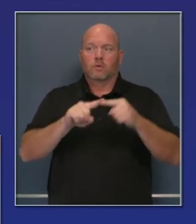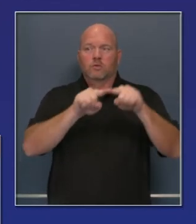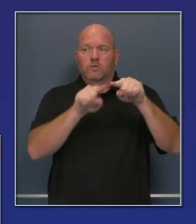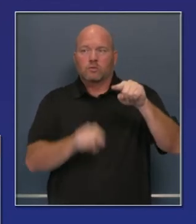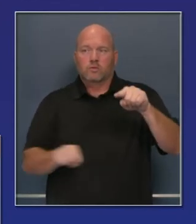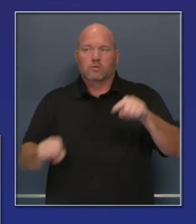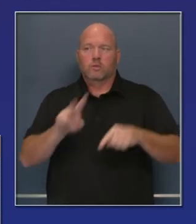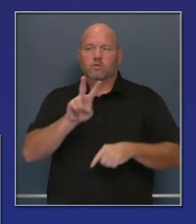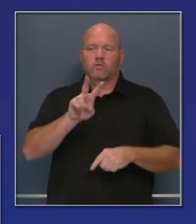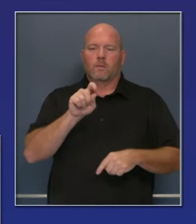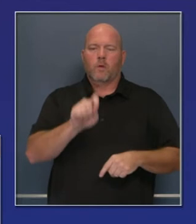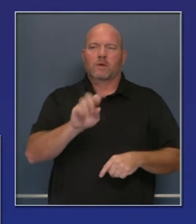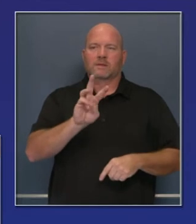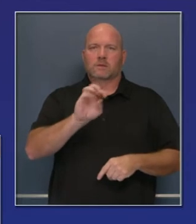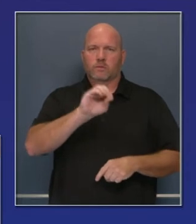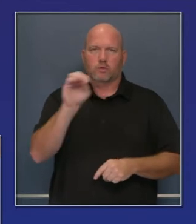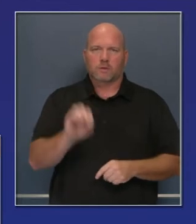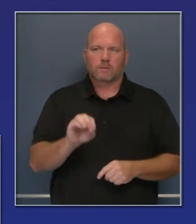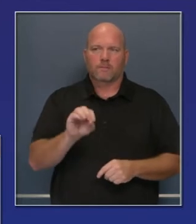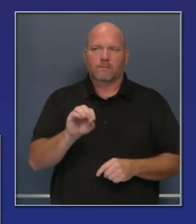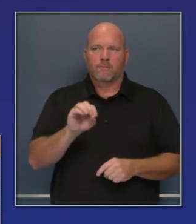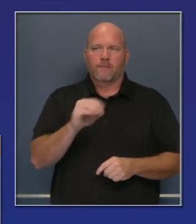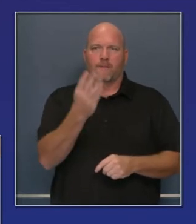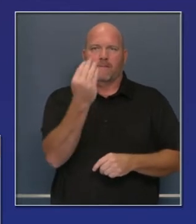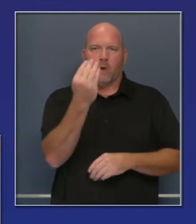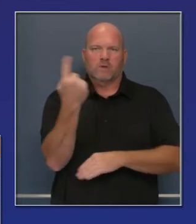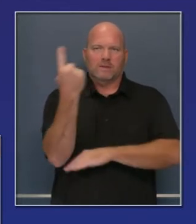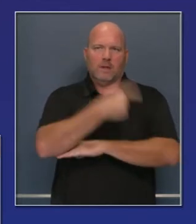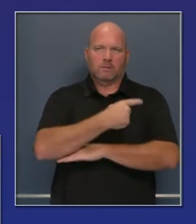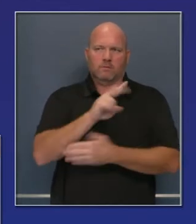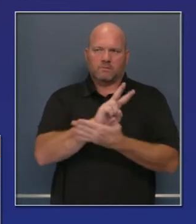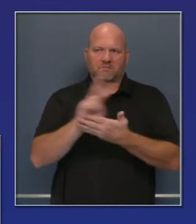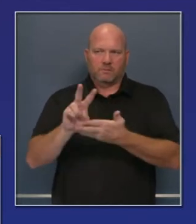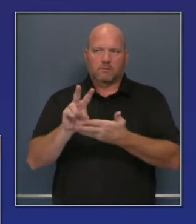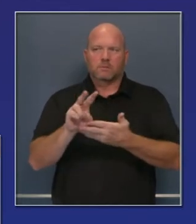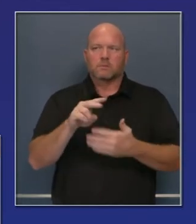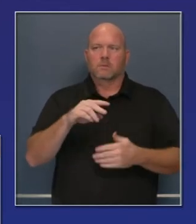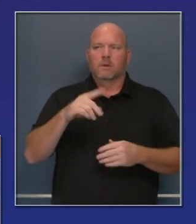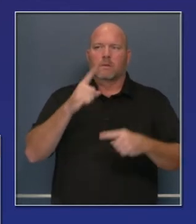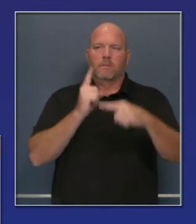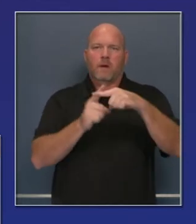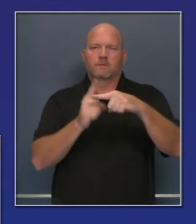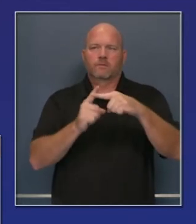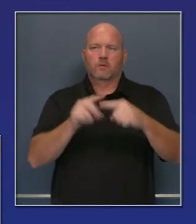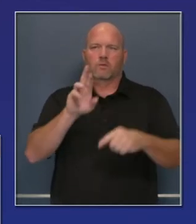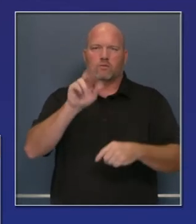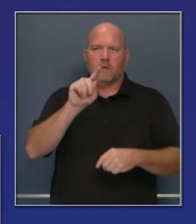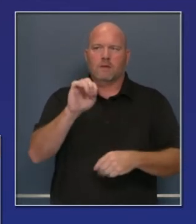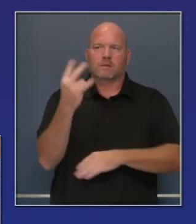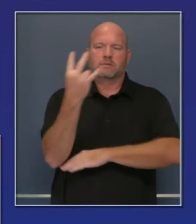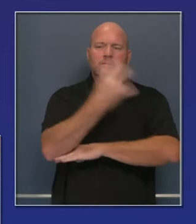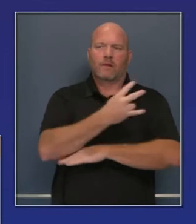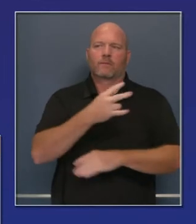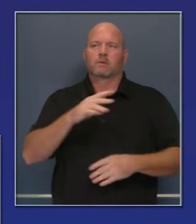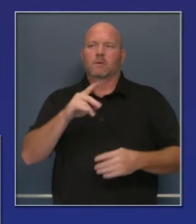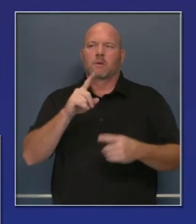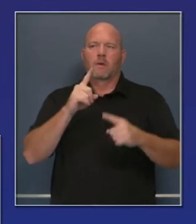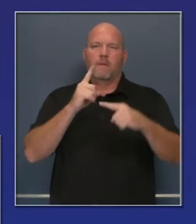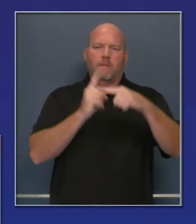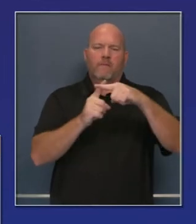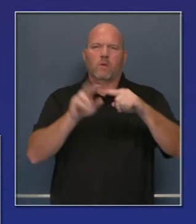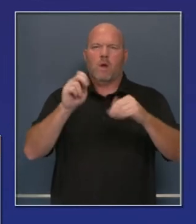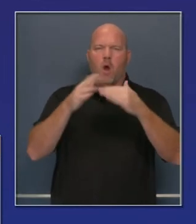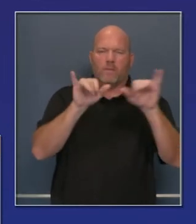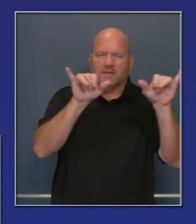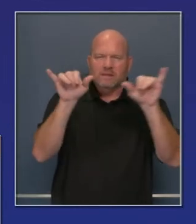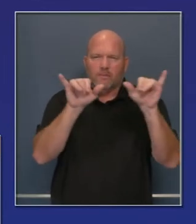a 2.6%. Es el índice de positividad de 14 días. El índice de positividad de 7 días concuerda